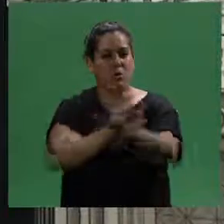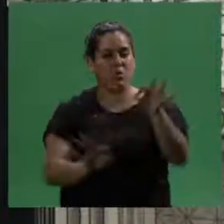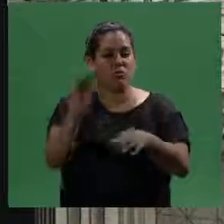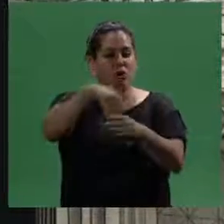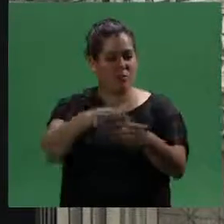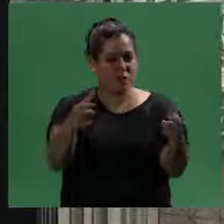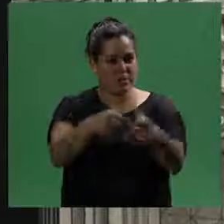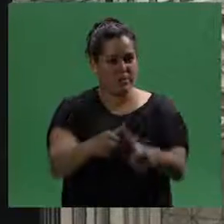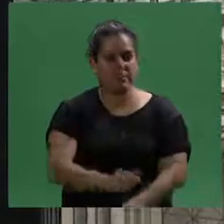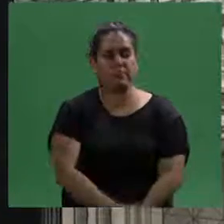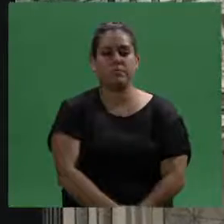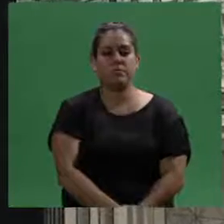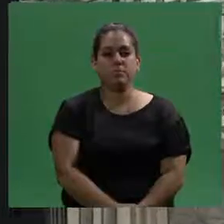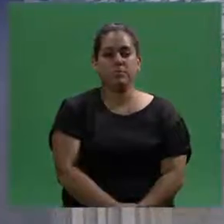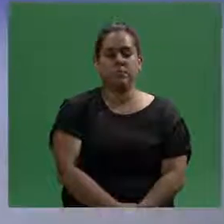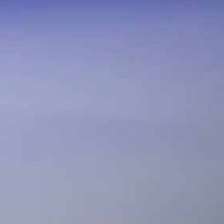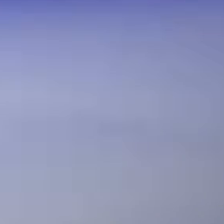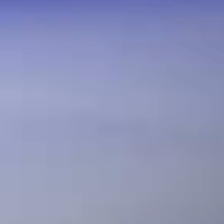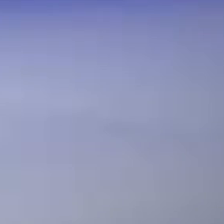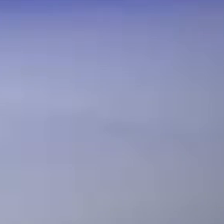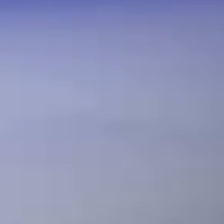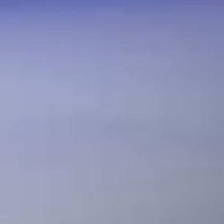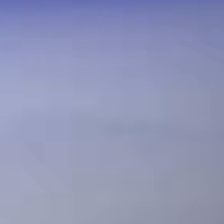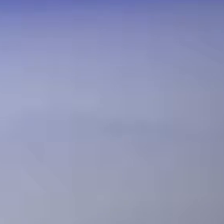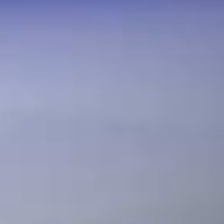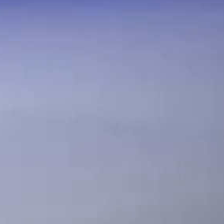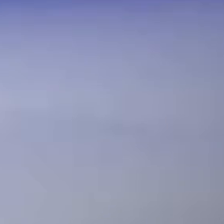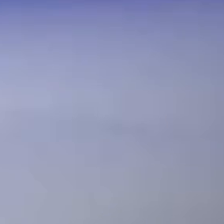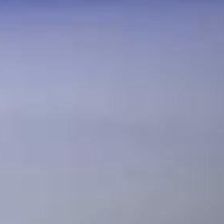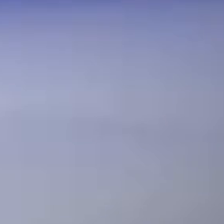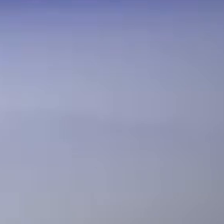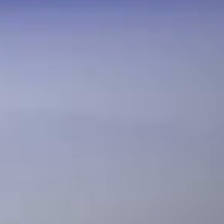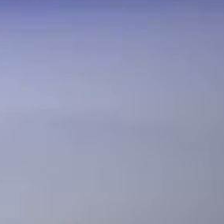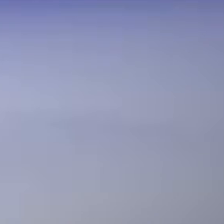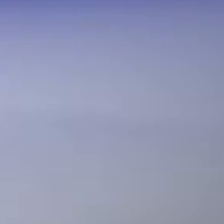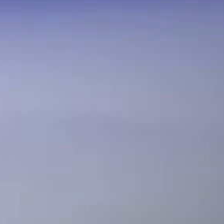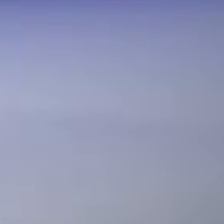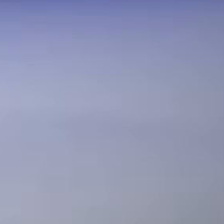vemos en nuestro próximo programa de Proyecto en Comisión.